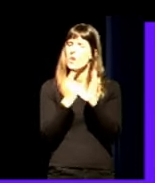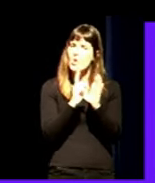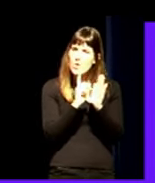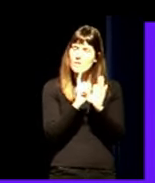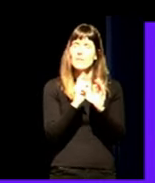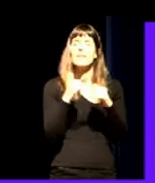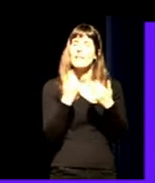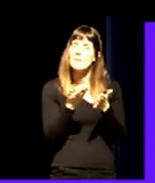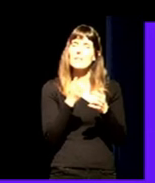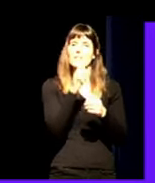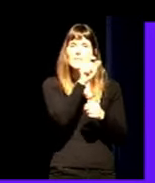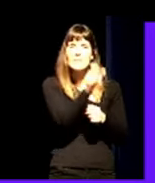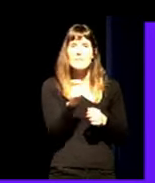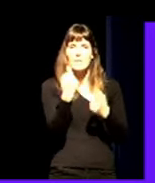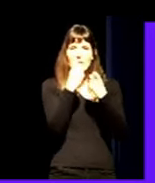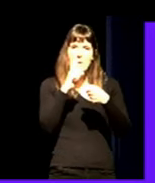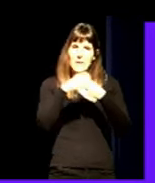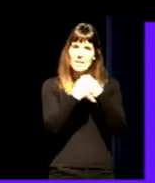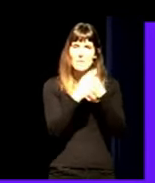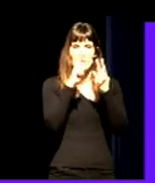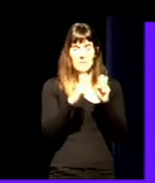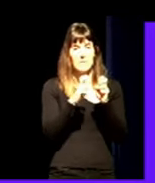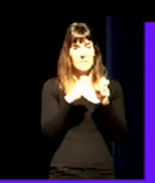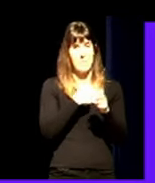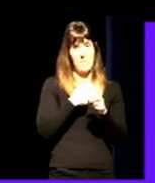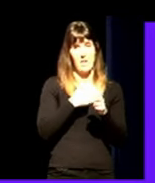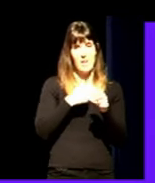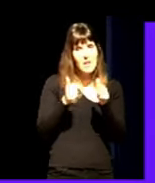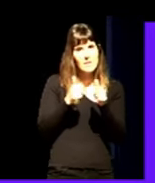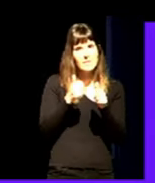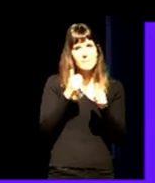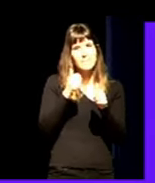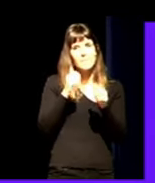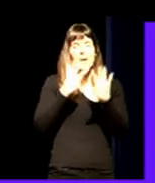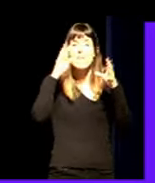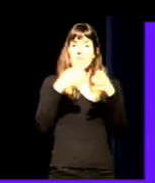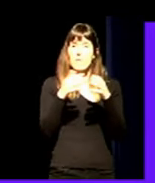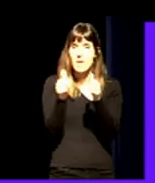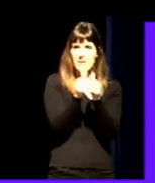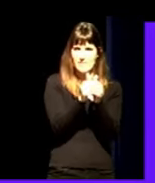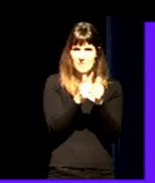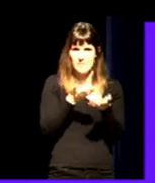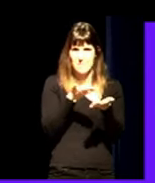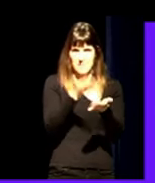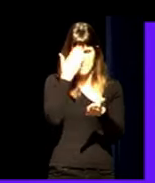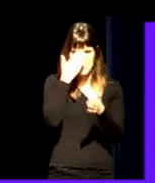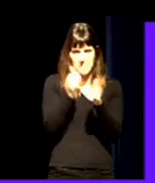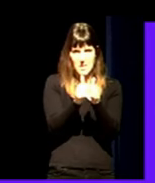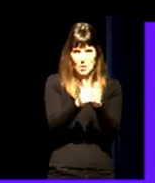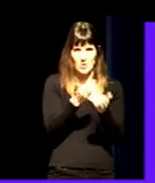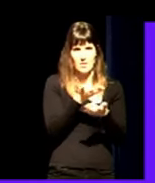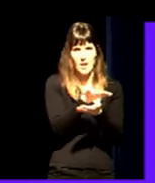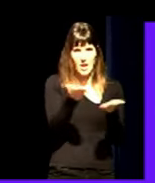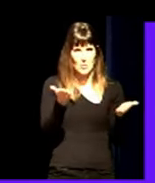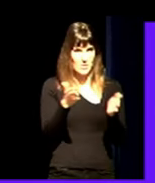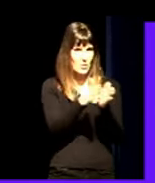ha participado como cibermentor en la propia administración, reconoce eso como un